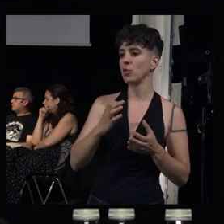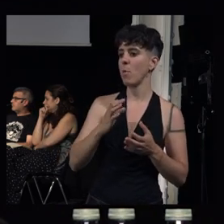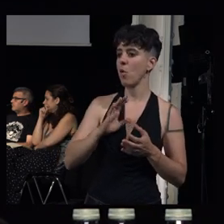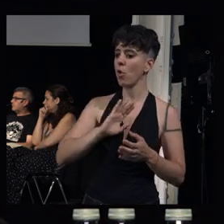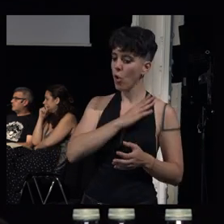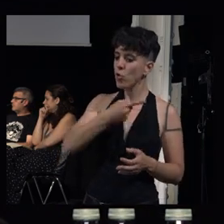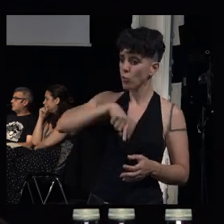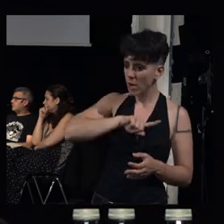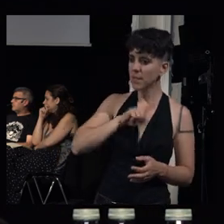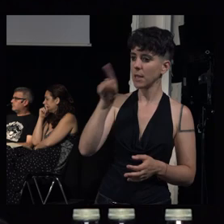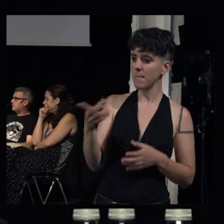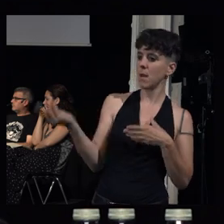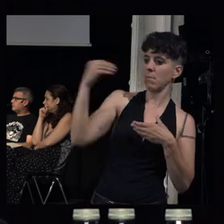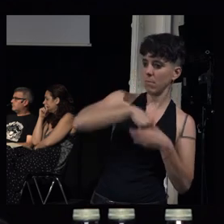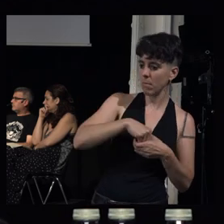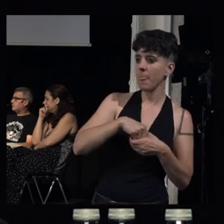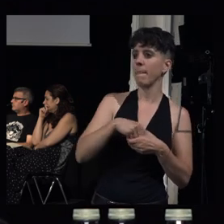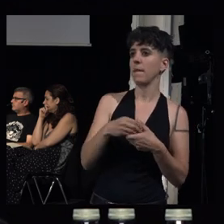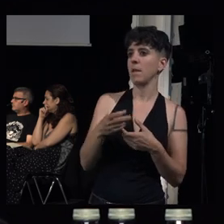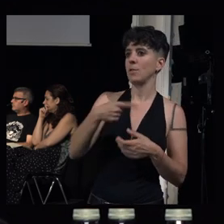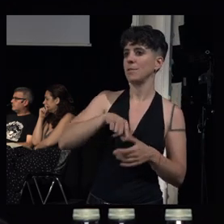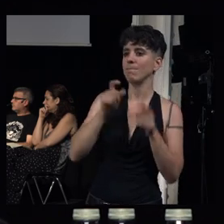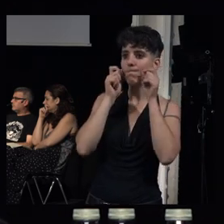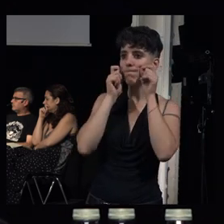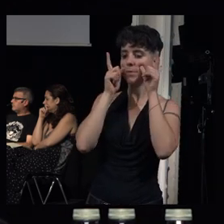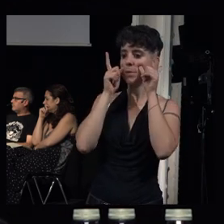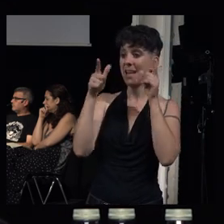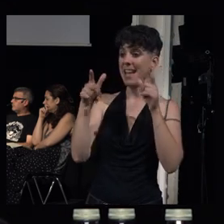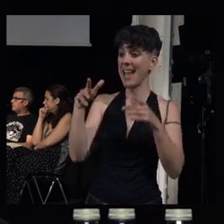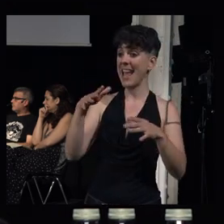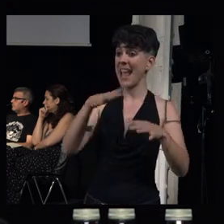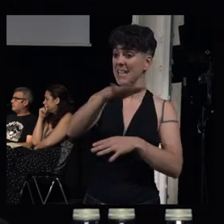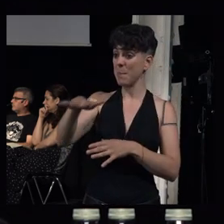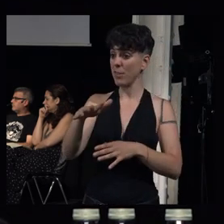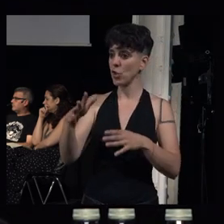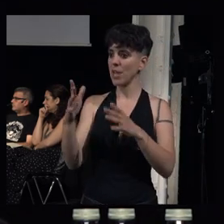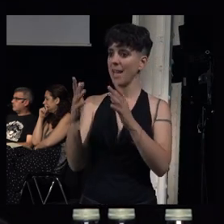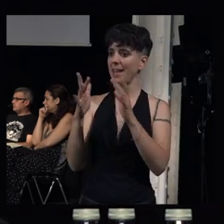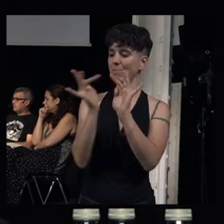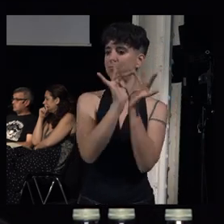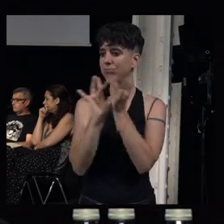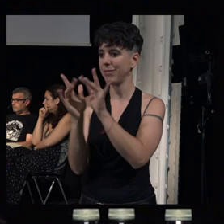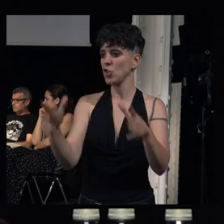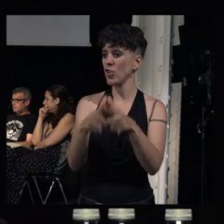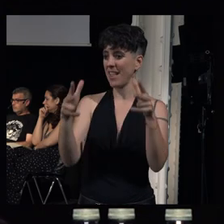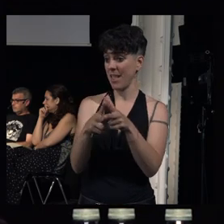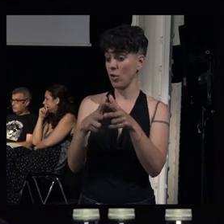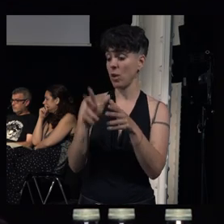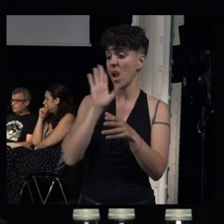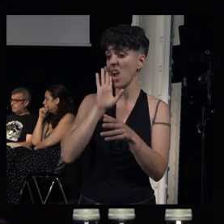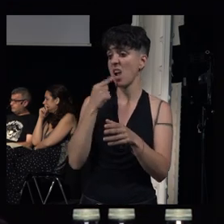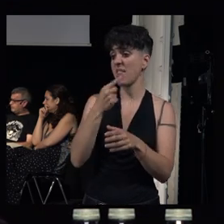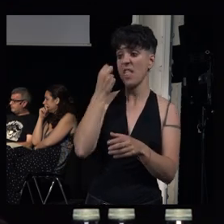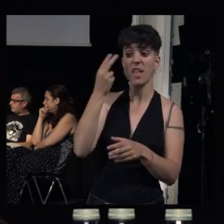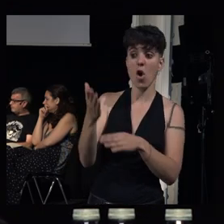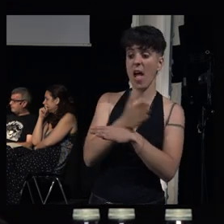esto estamos viendo también que efectivamente los espacios de socialización, como decía Teo antes, están produciendo